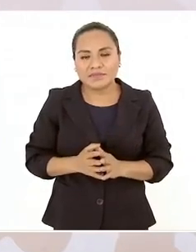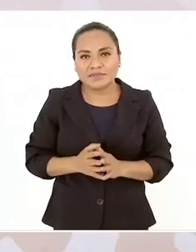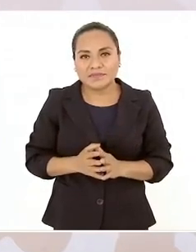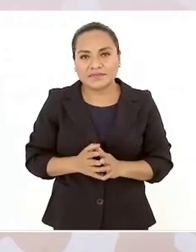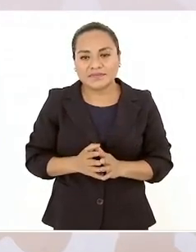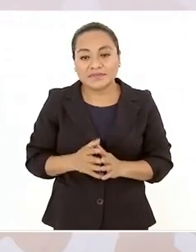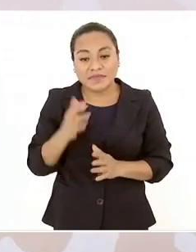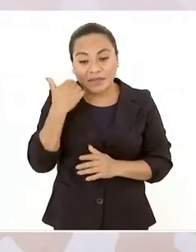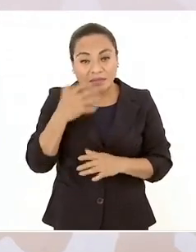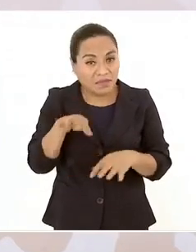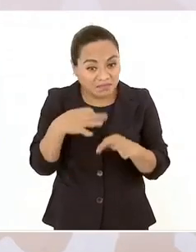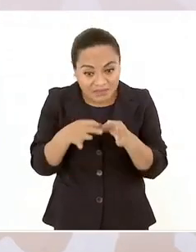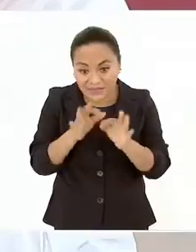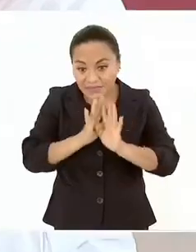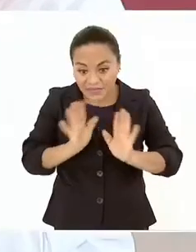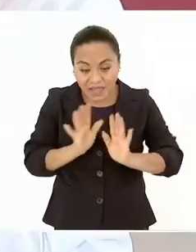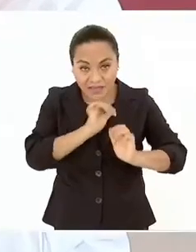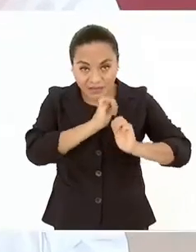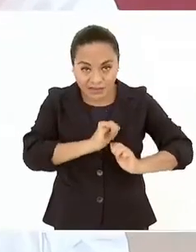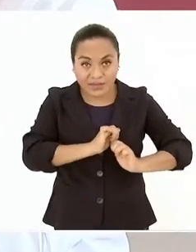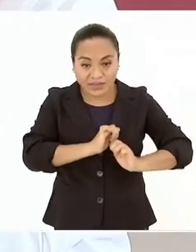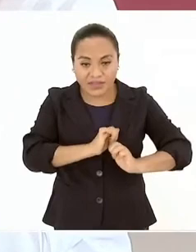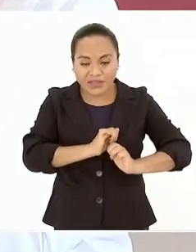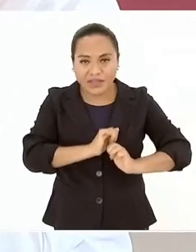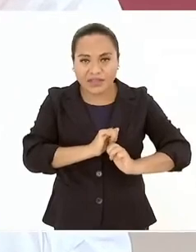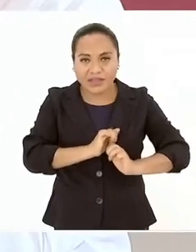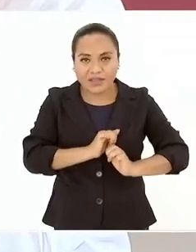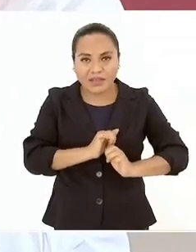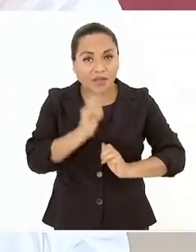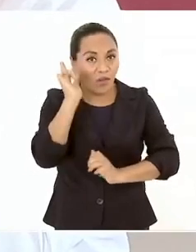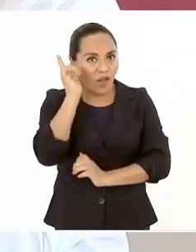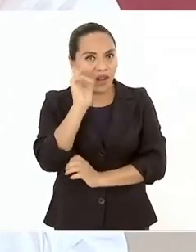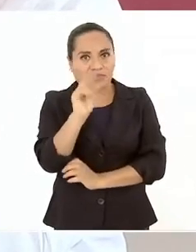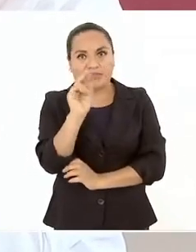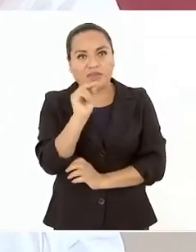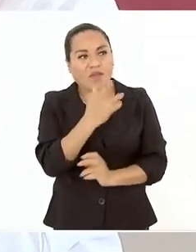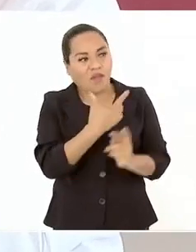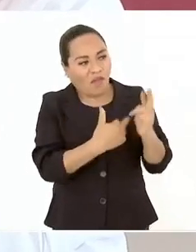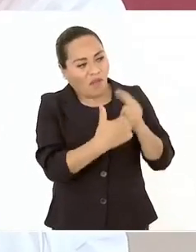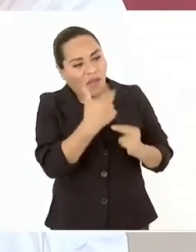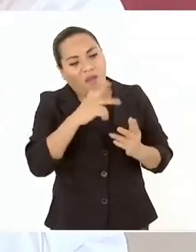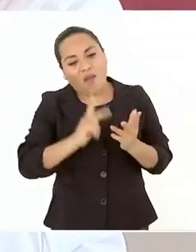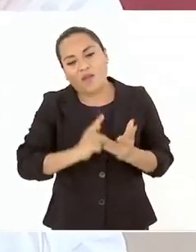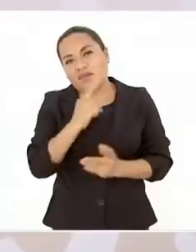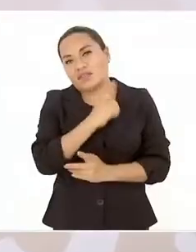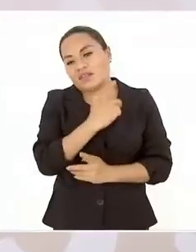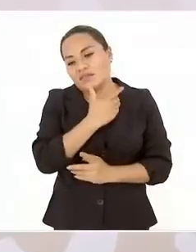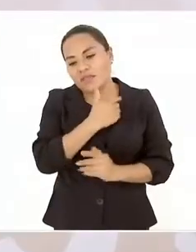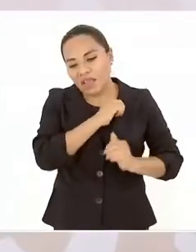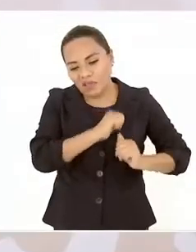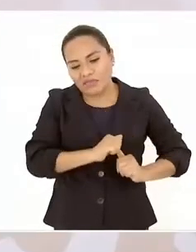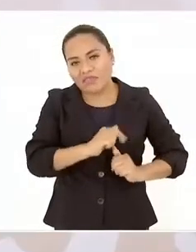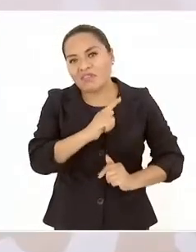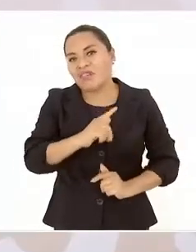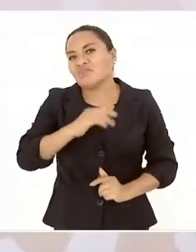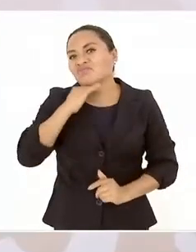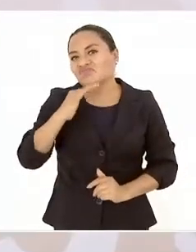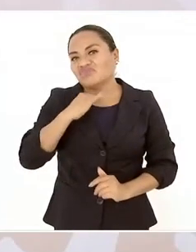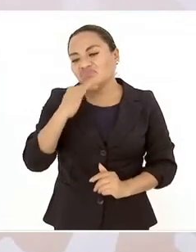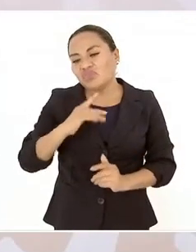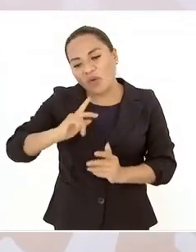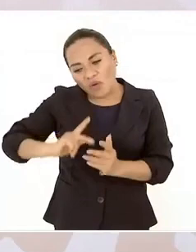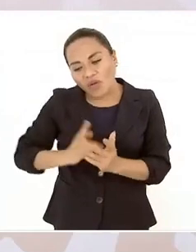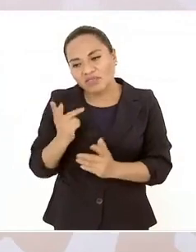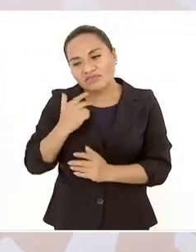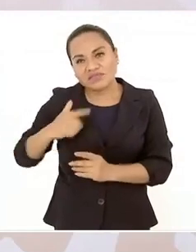no vaya a ser que regresen los corruptos y van a querer de nuevo